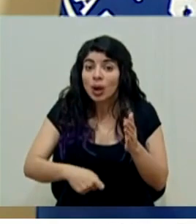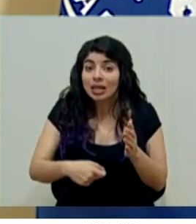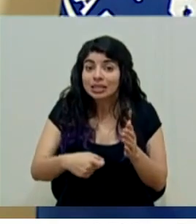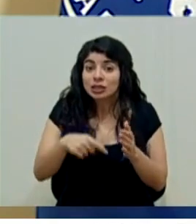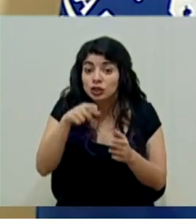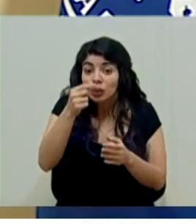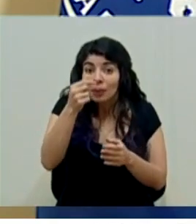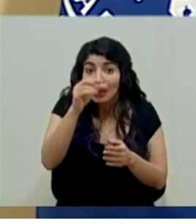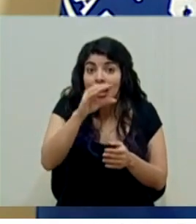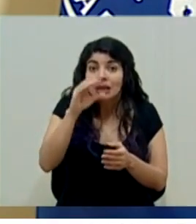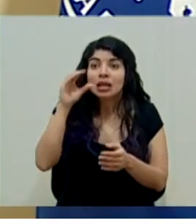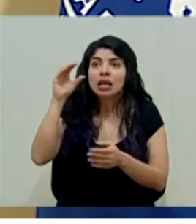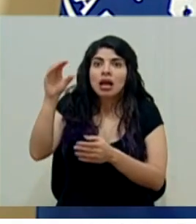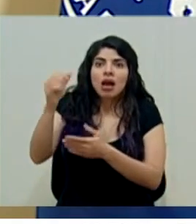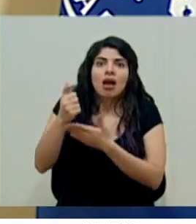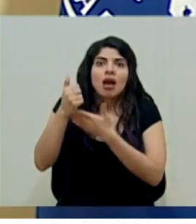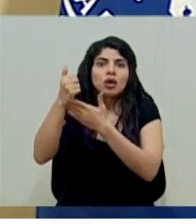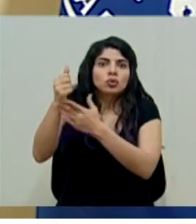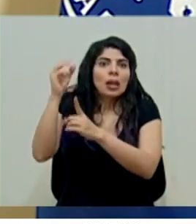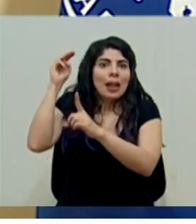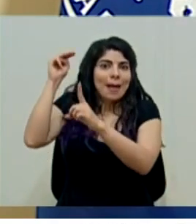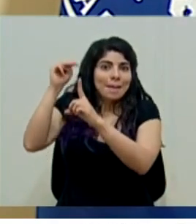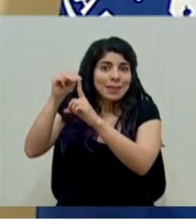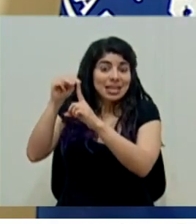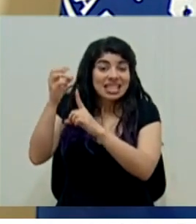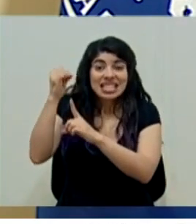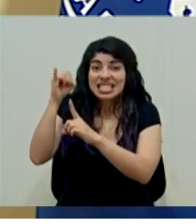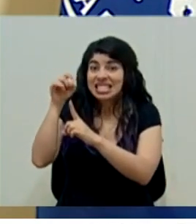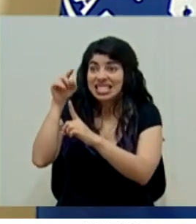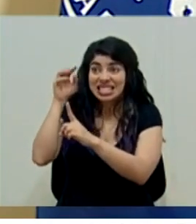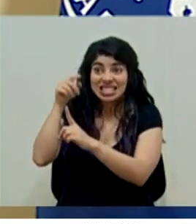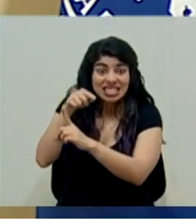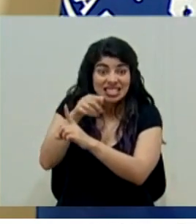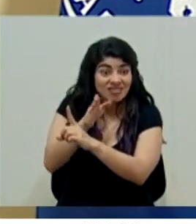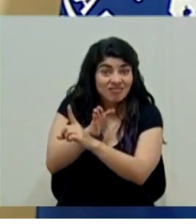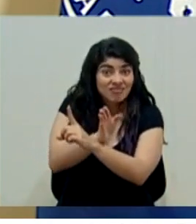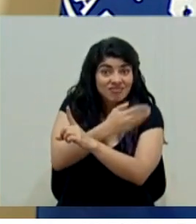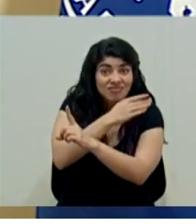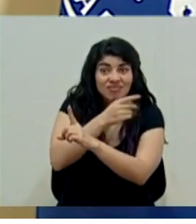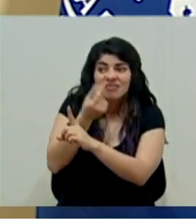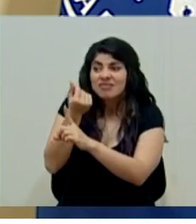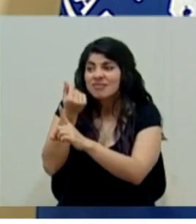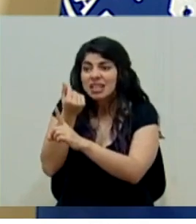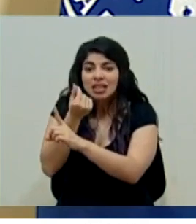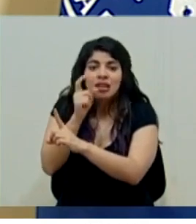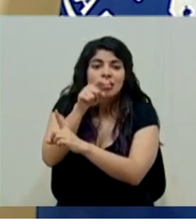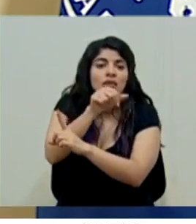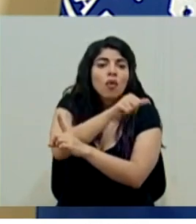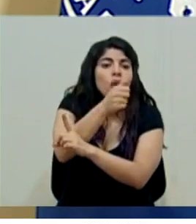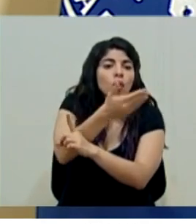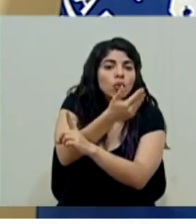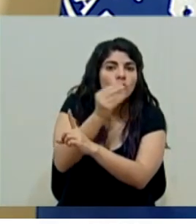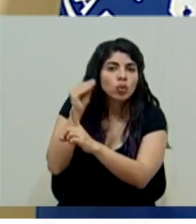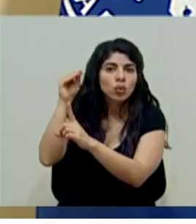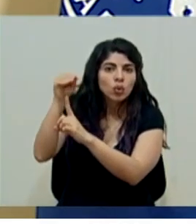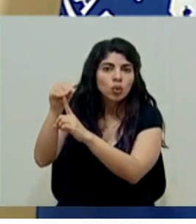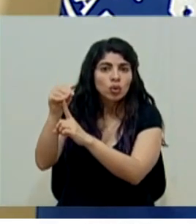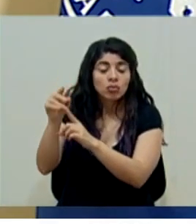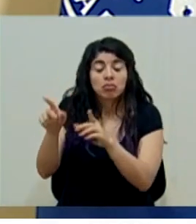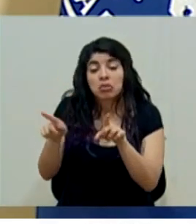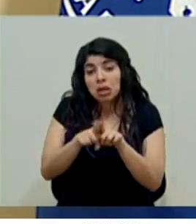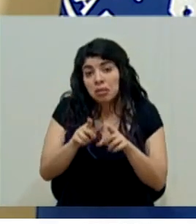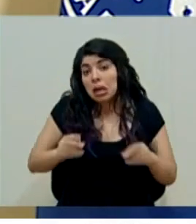aporte a la meta y que si por ahí no fuera que lo vamos a lograr, lo tenemos que lograr por otra parte, incluso por el lado del